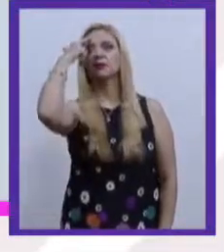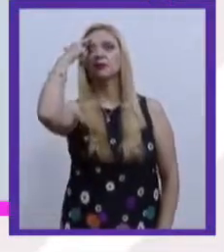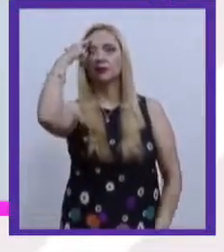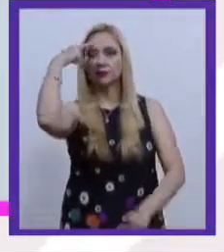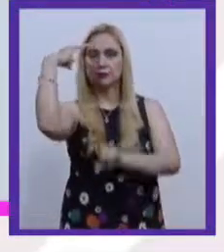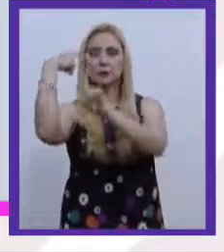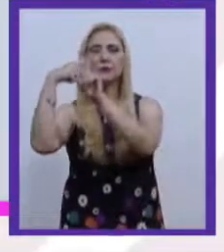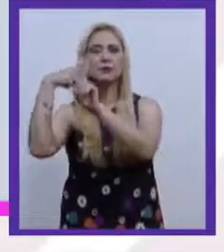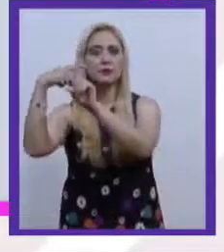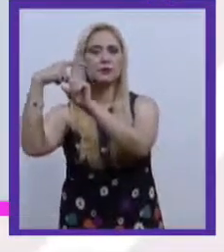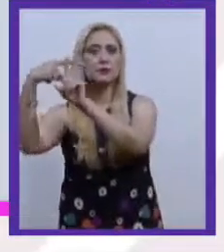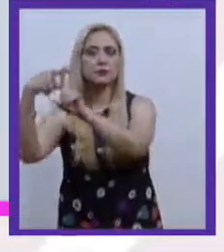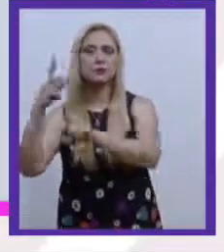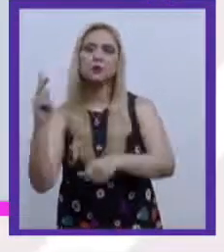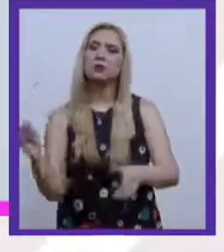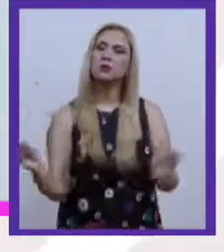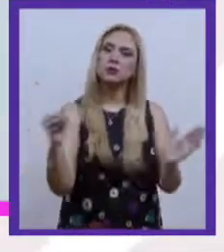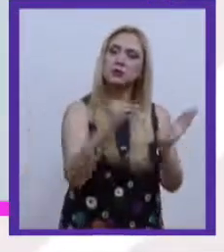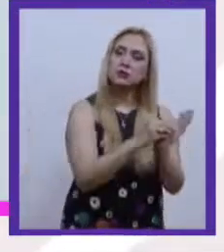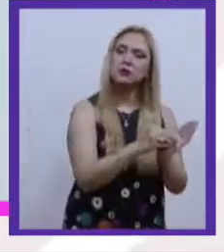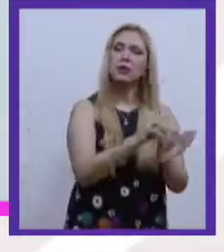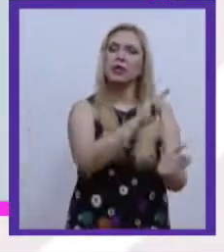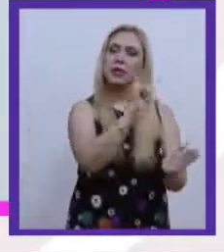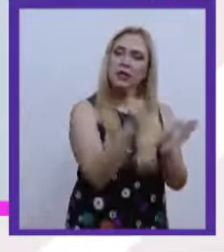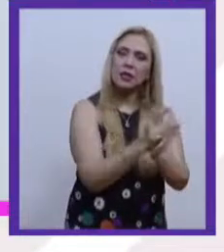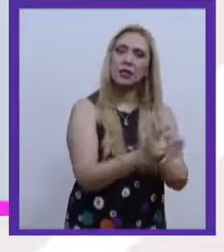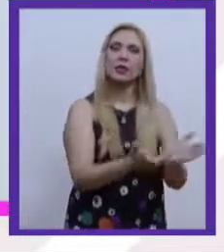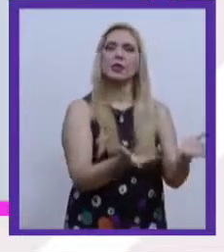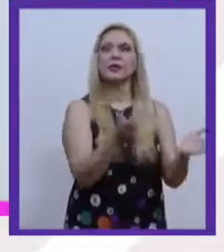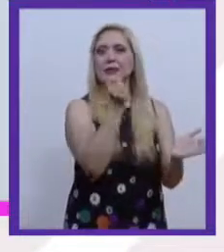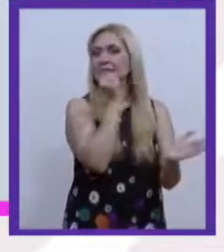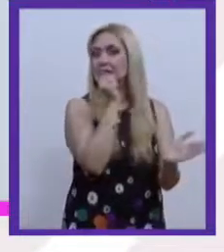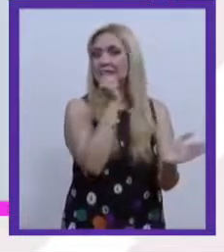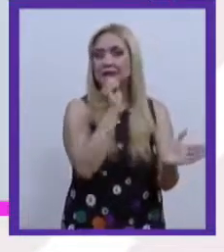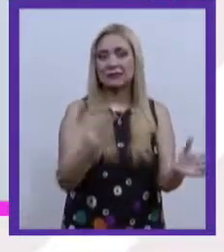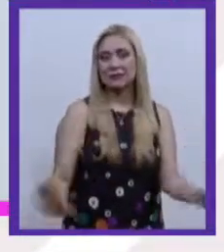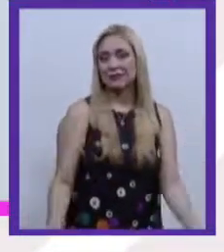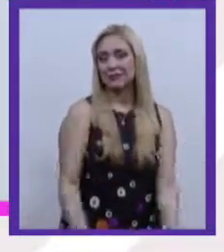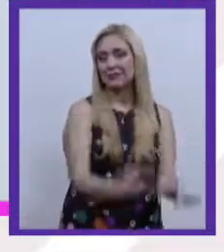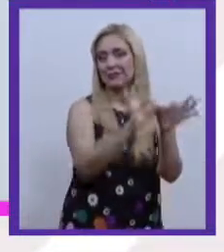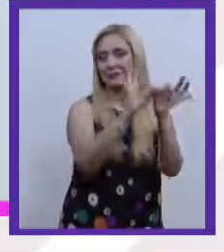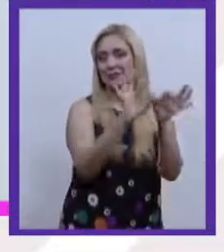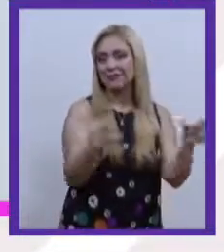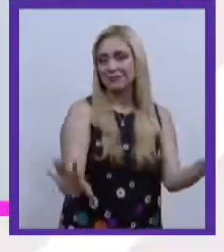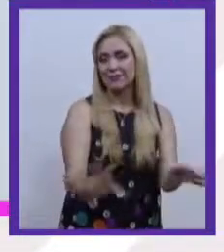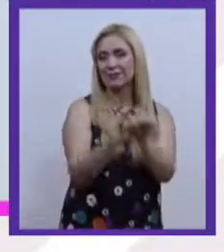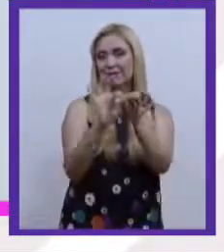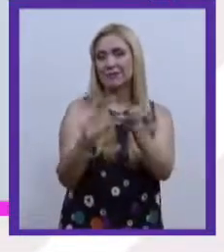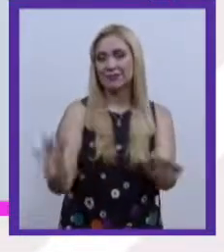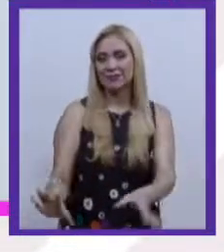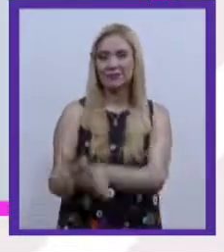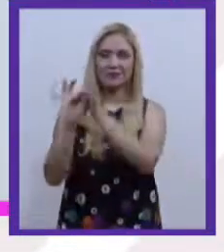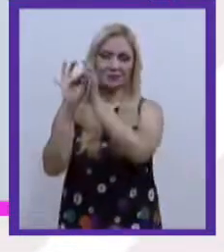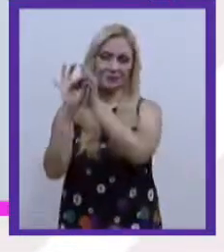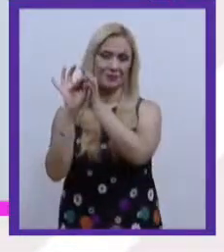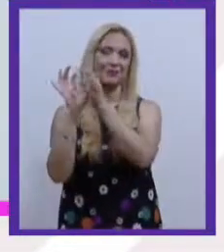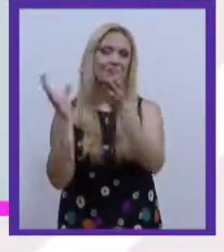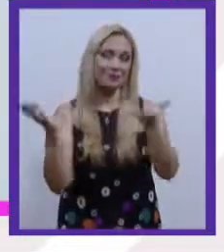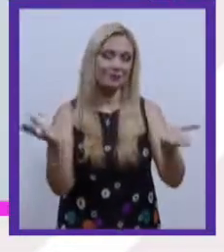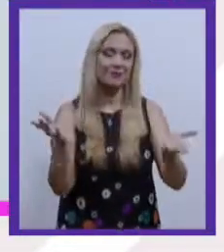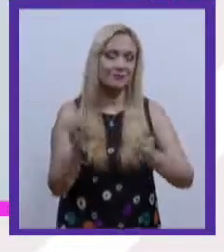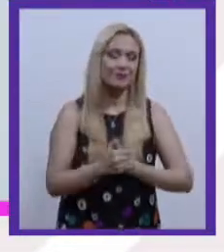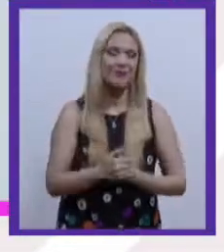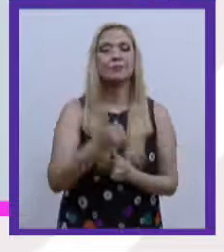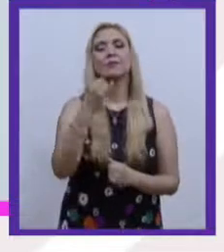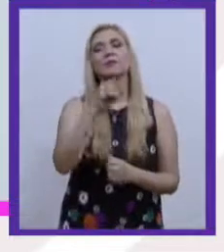en política pública y en política legislativa para tomar en cuenta esto, ¿no? Entonces, y